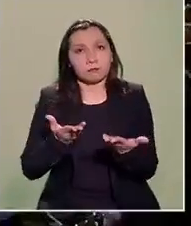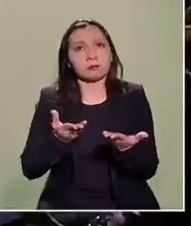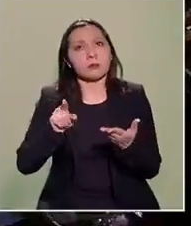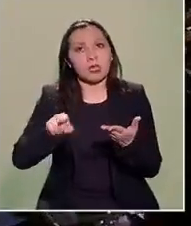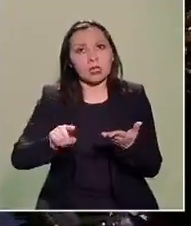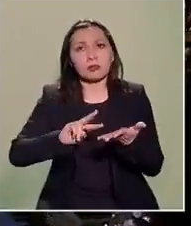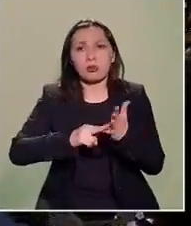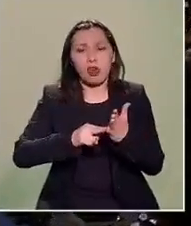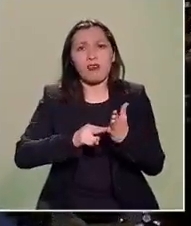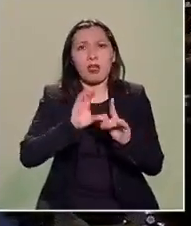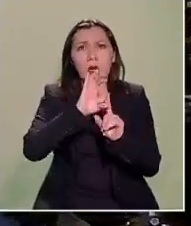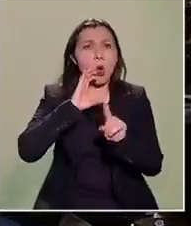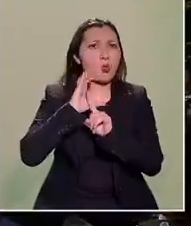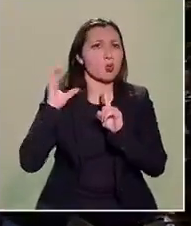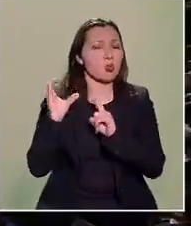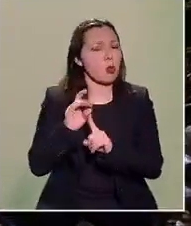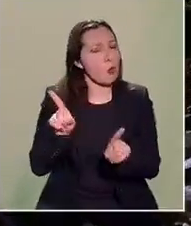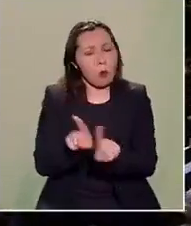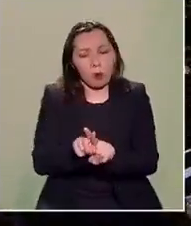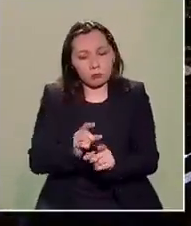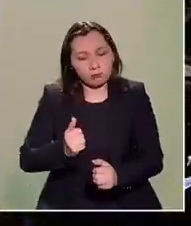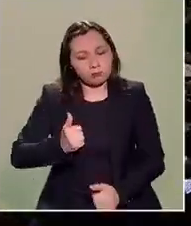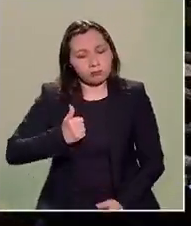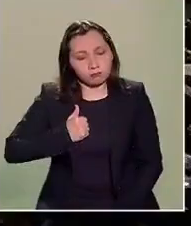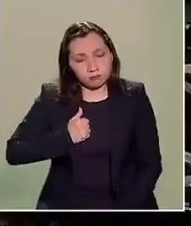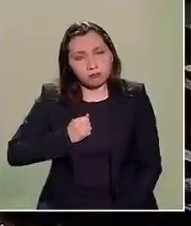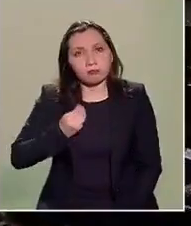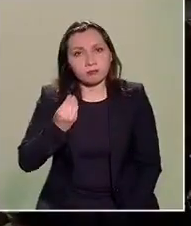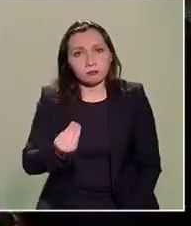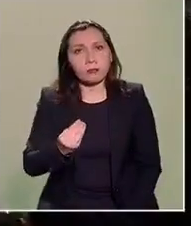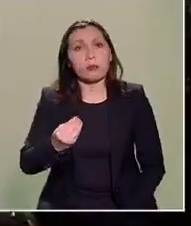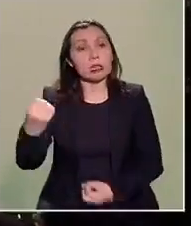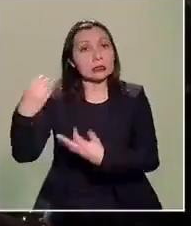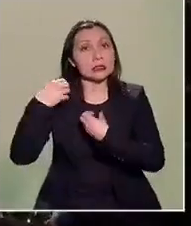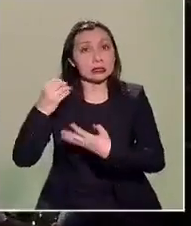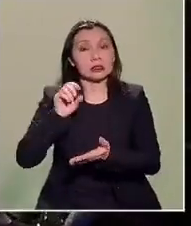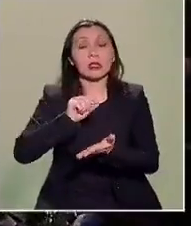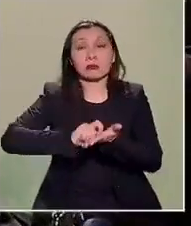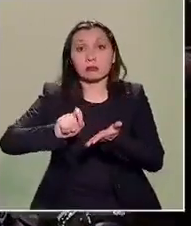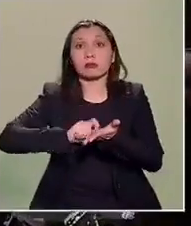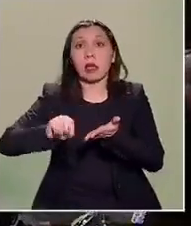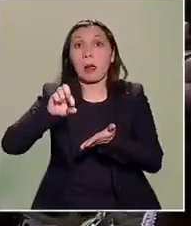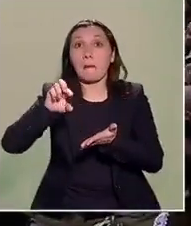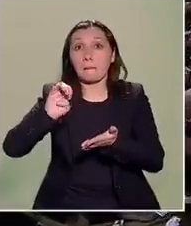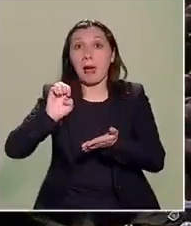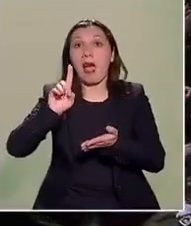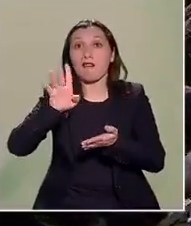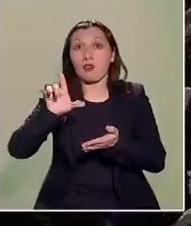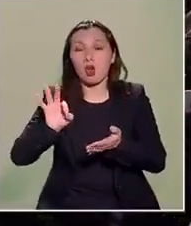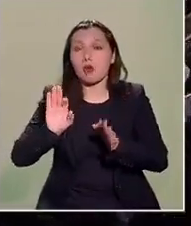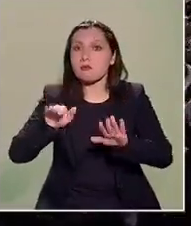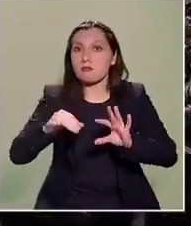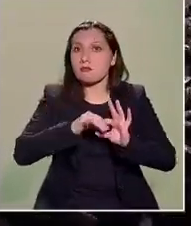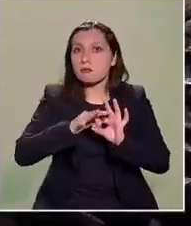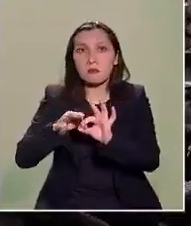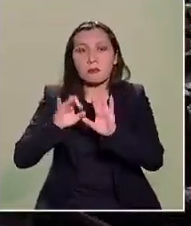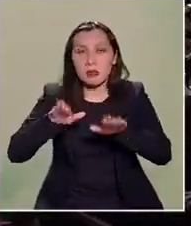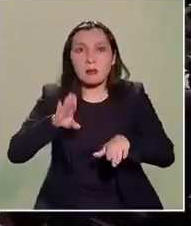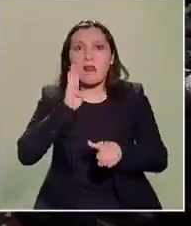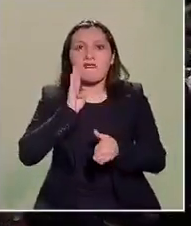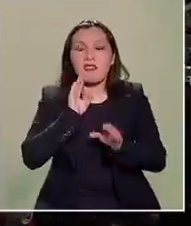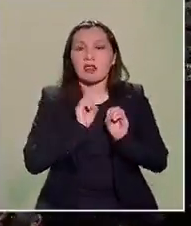tales impedimentos culturales las enseñanzas paulina concuerdan con las enseñanzas bíblicas